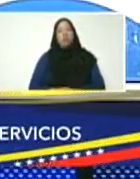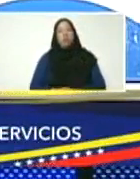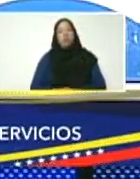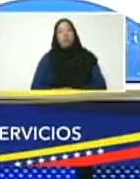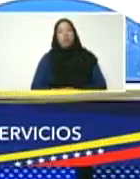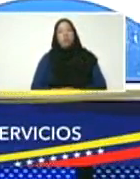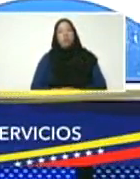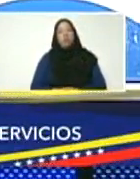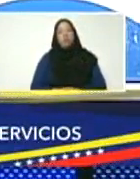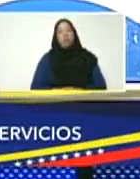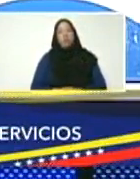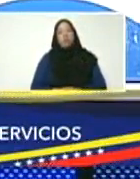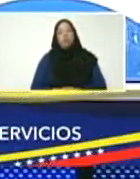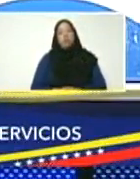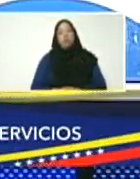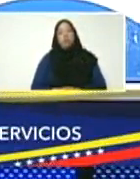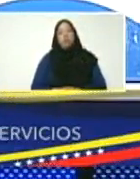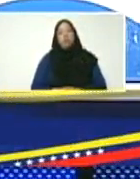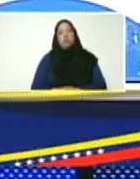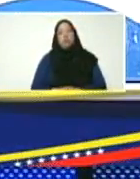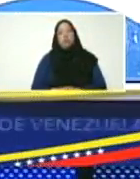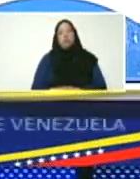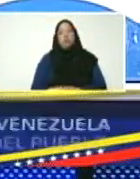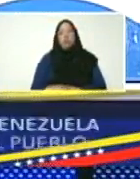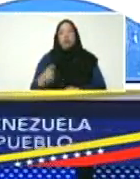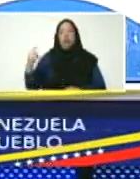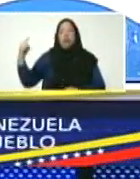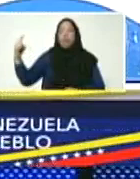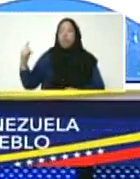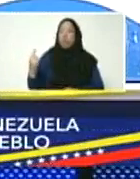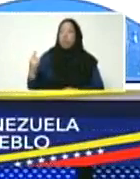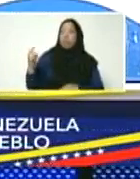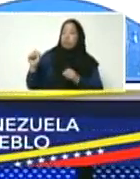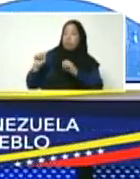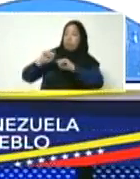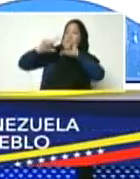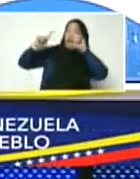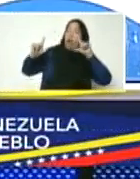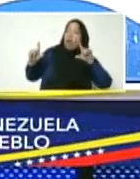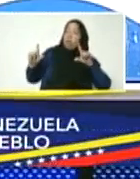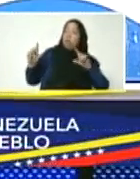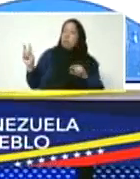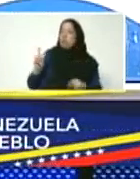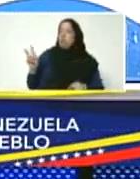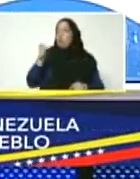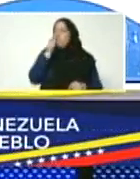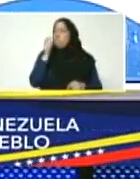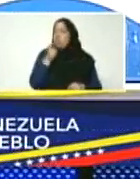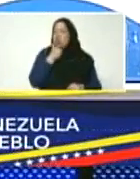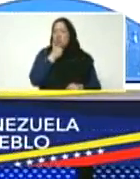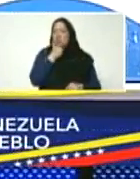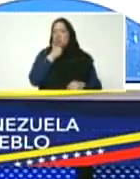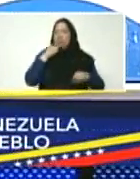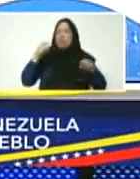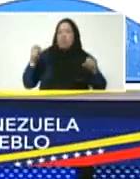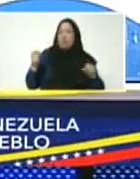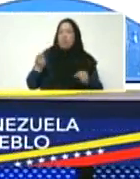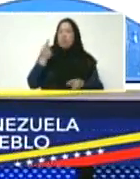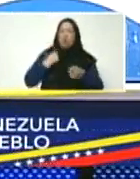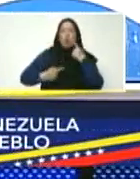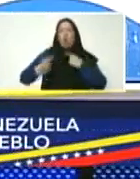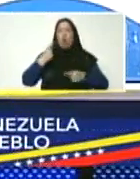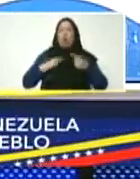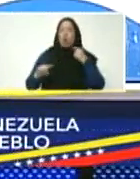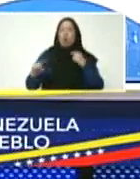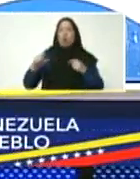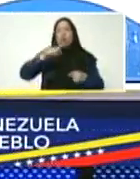Y cuando vienen, quedan impresionados y dicen, Venezuela es un país bello, brillante, colorido,